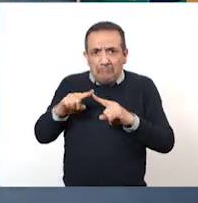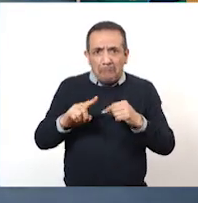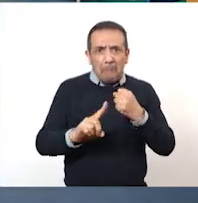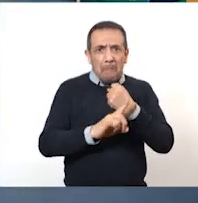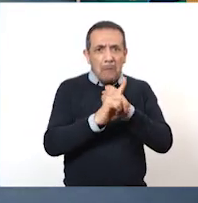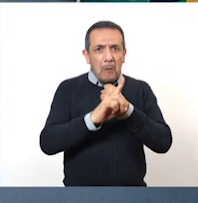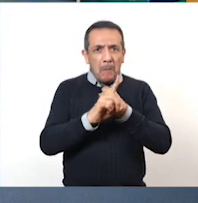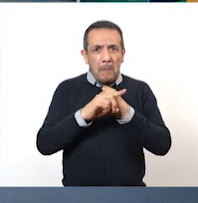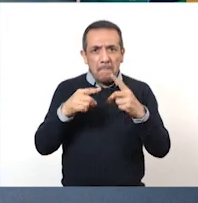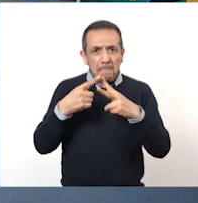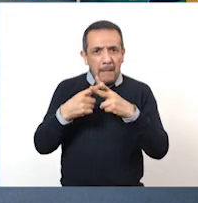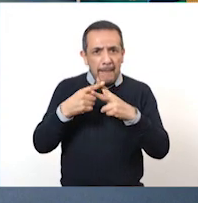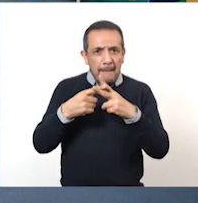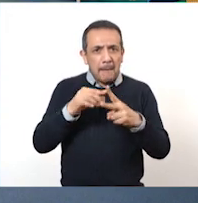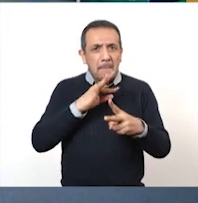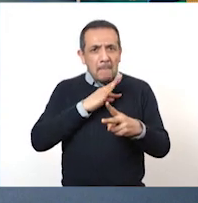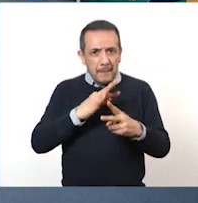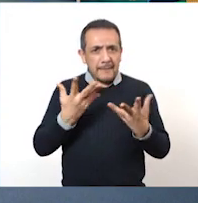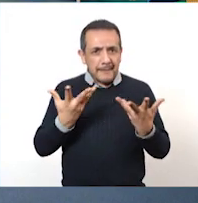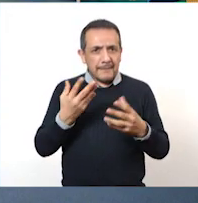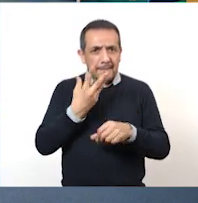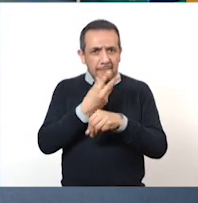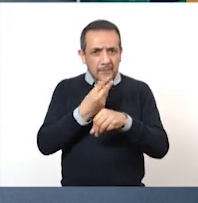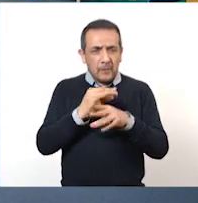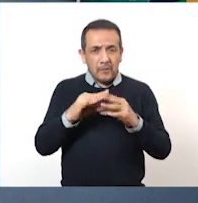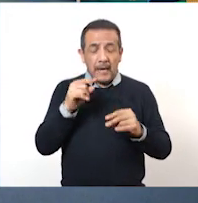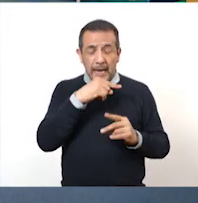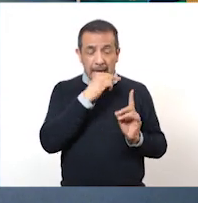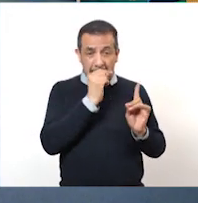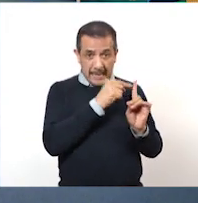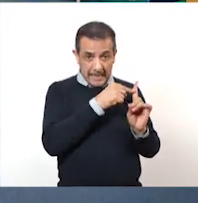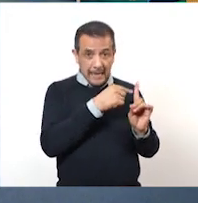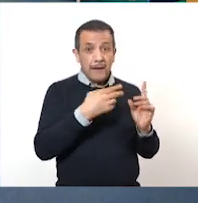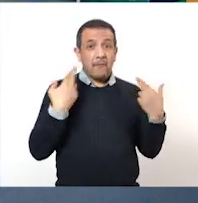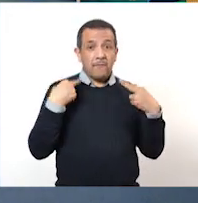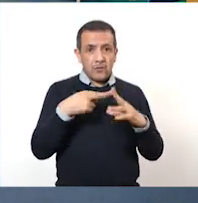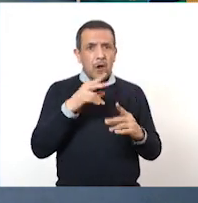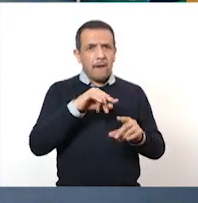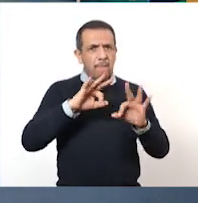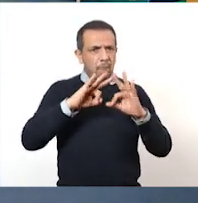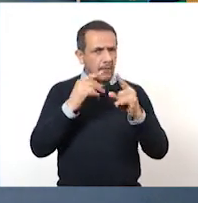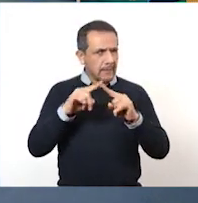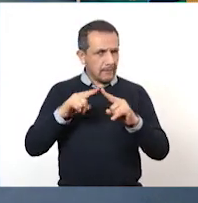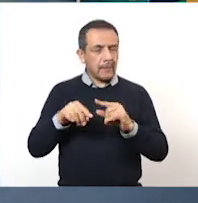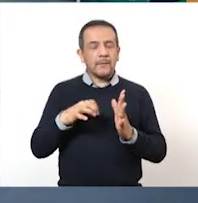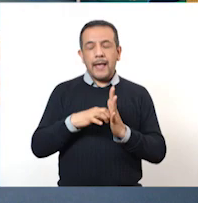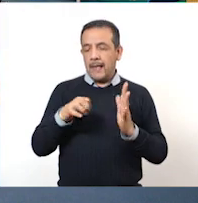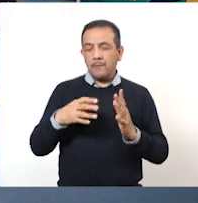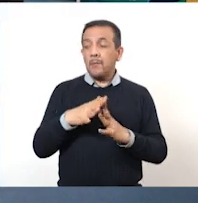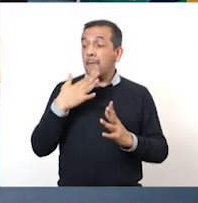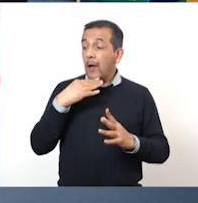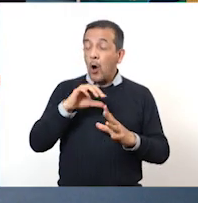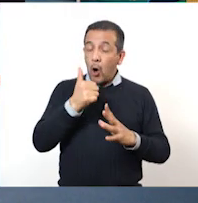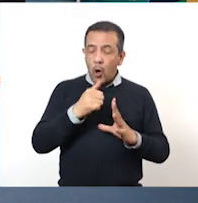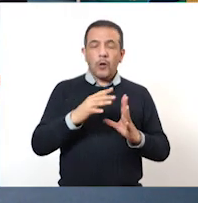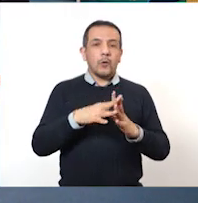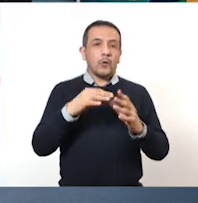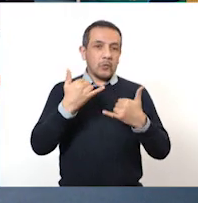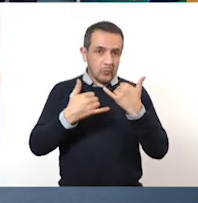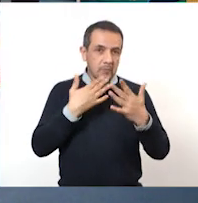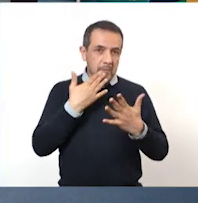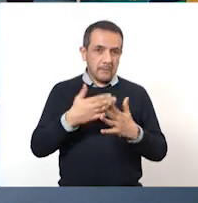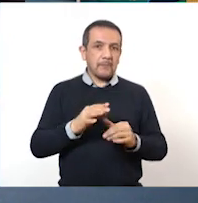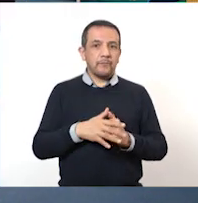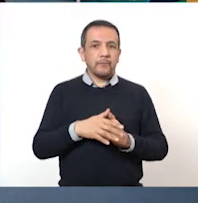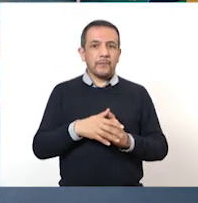formas de solucionar un problema. Por eso, un resultado y él logró diferentes formas. Perfecto, ahora va otra. Sí. Vamos